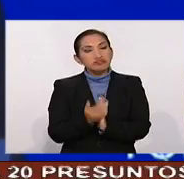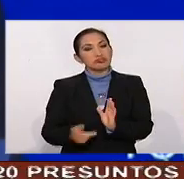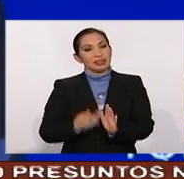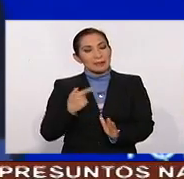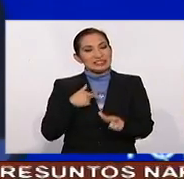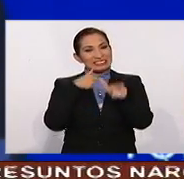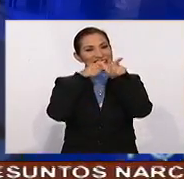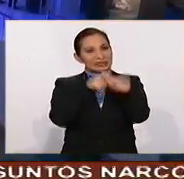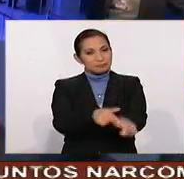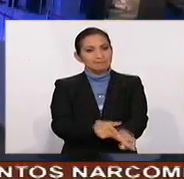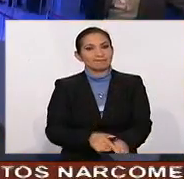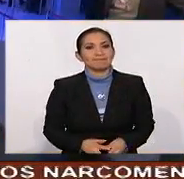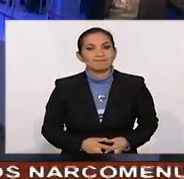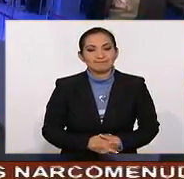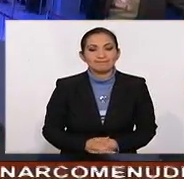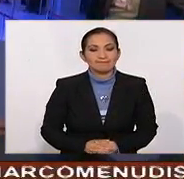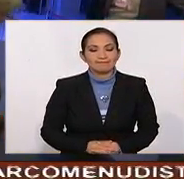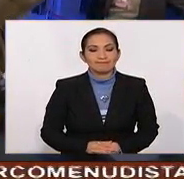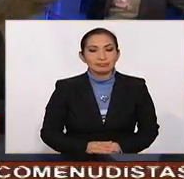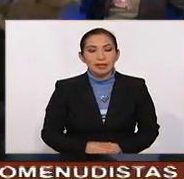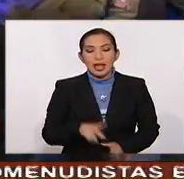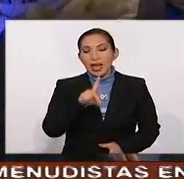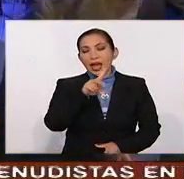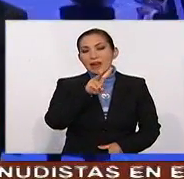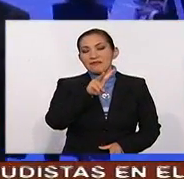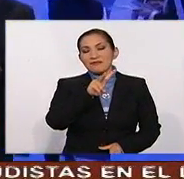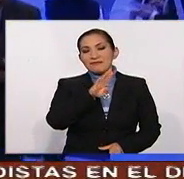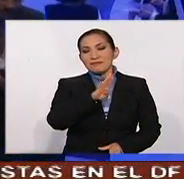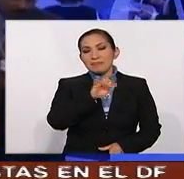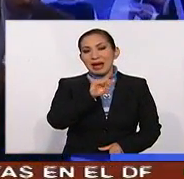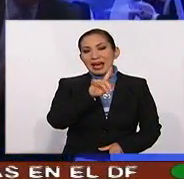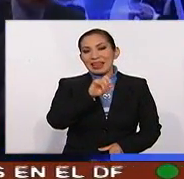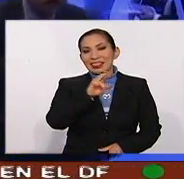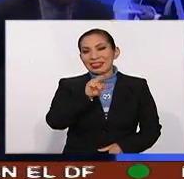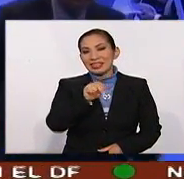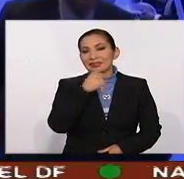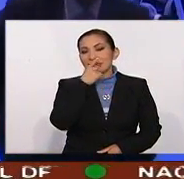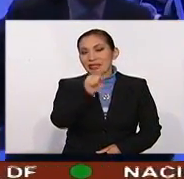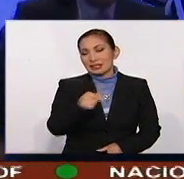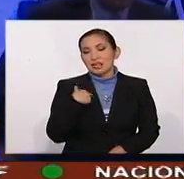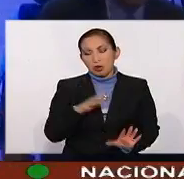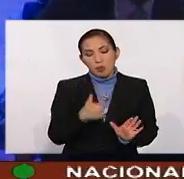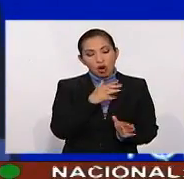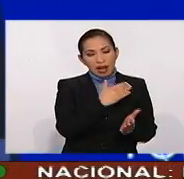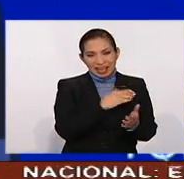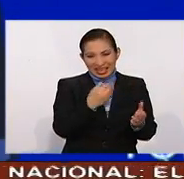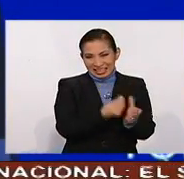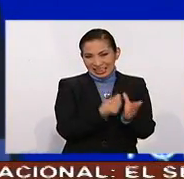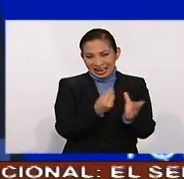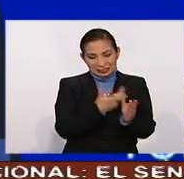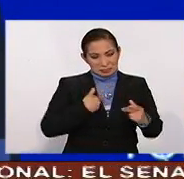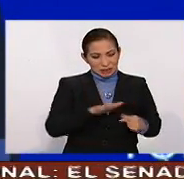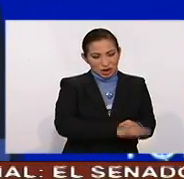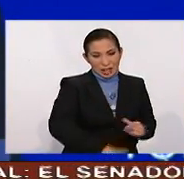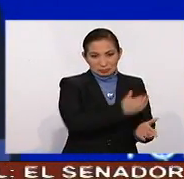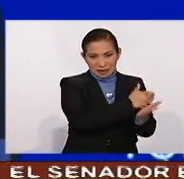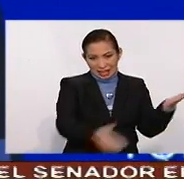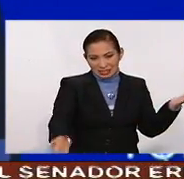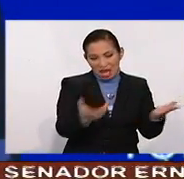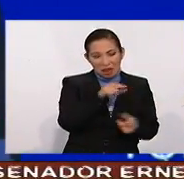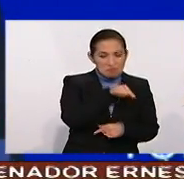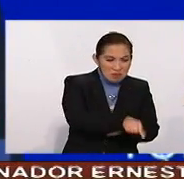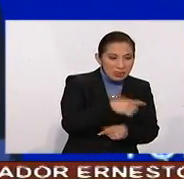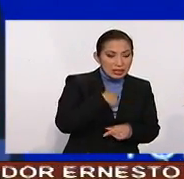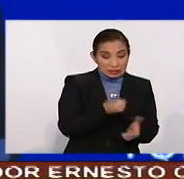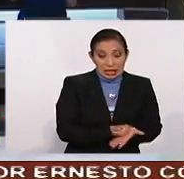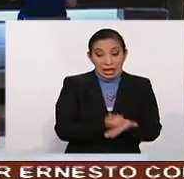resurgimiento permanente. Biden también propuso reconstruir a la clase media. Advirtió que su deterioro es un caldo